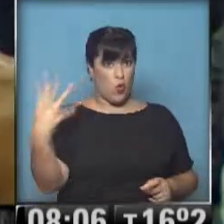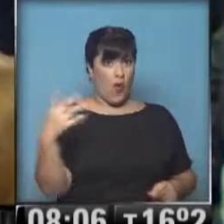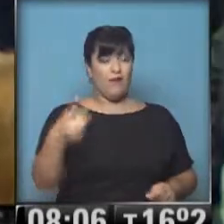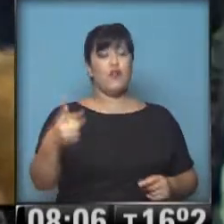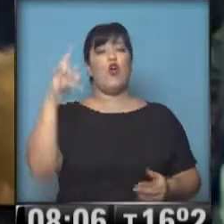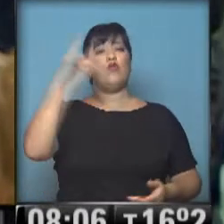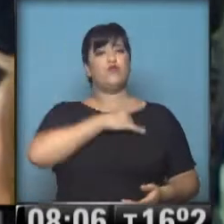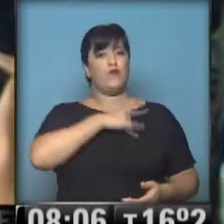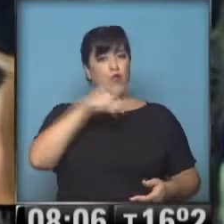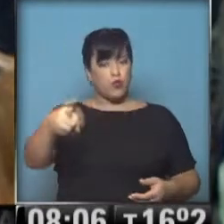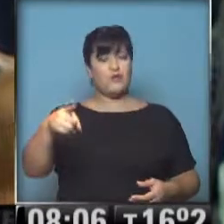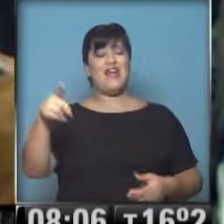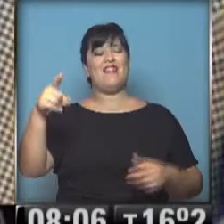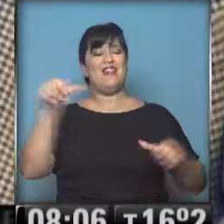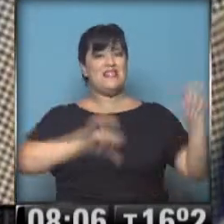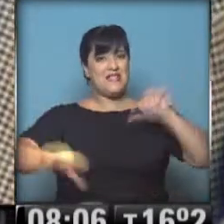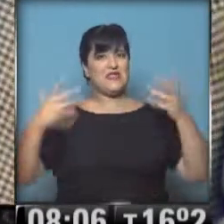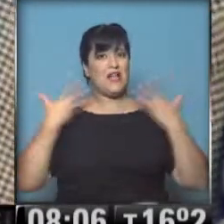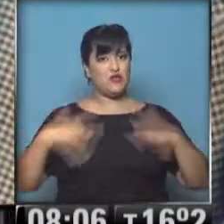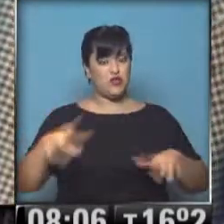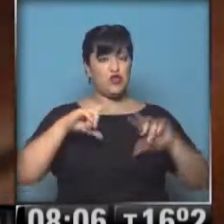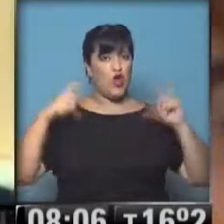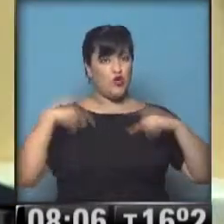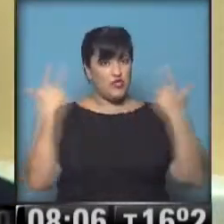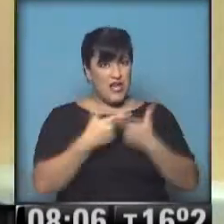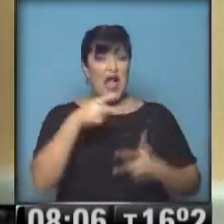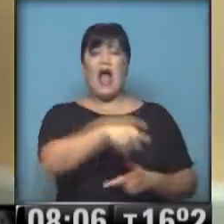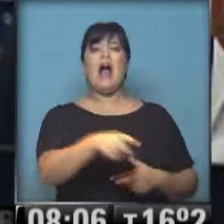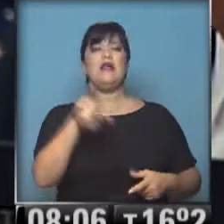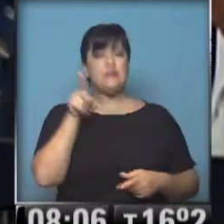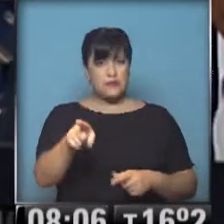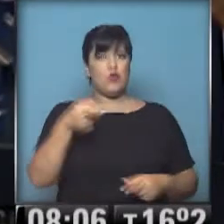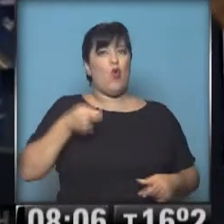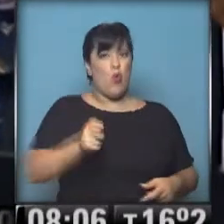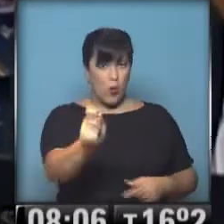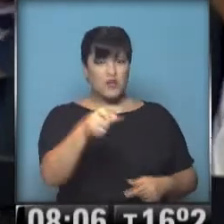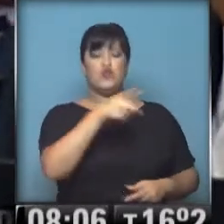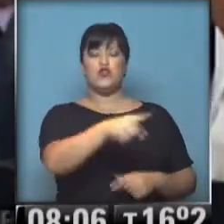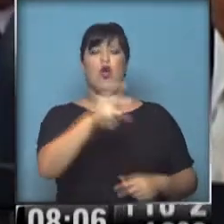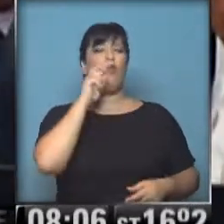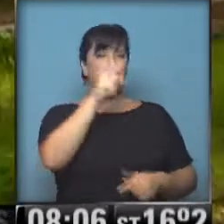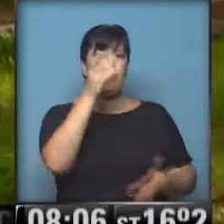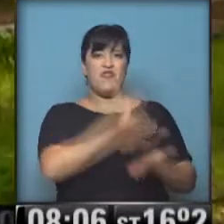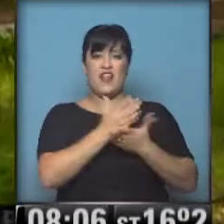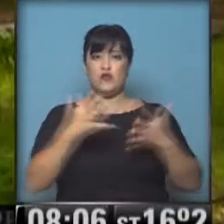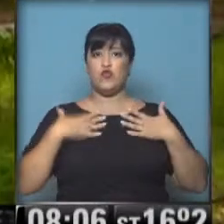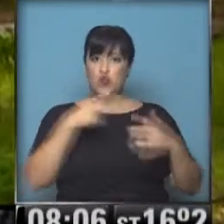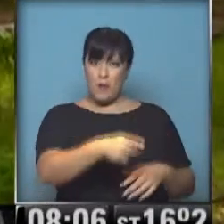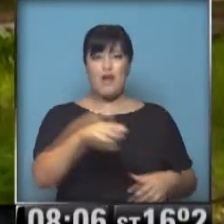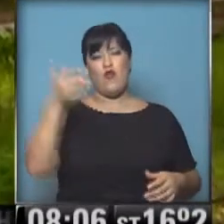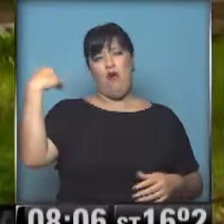de ciencias sociales de la ciudad de olavarría se inició el juicio por delitos de lesa humanidad ocurridas durante la pasada dictadura